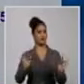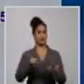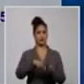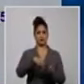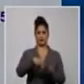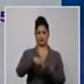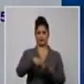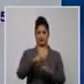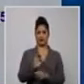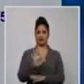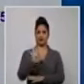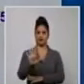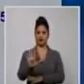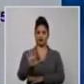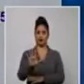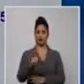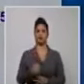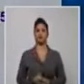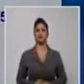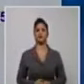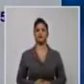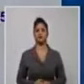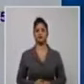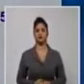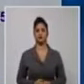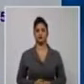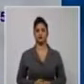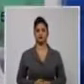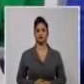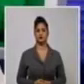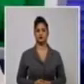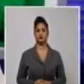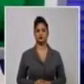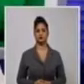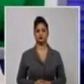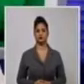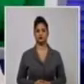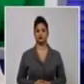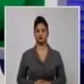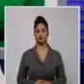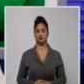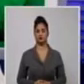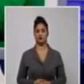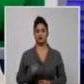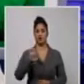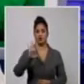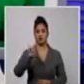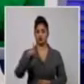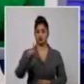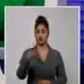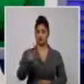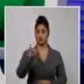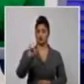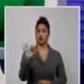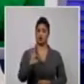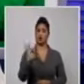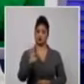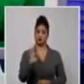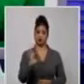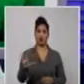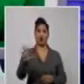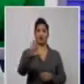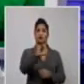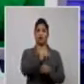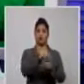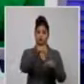casos confirmados en el día de ayer. El 51,6% de todos los diagnosticados, pues